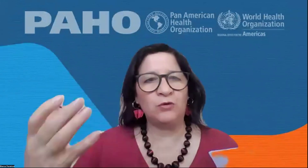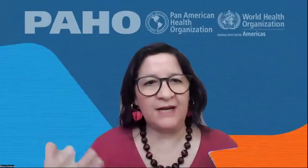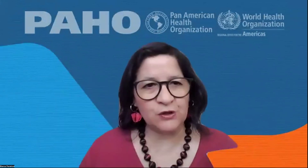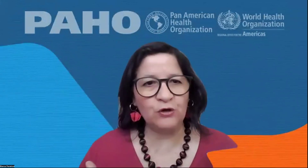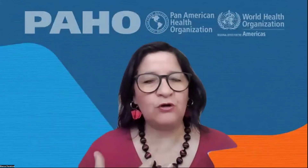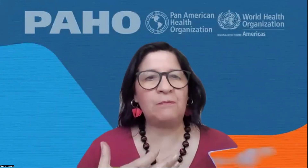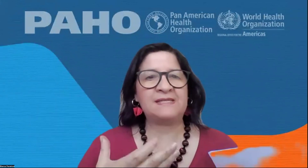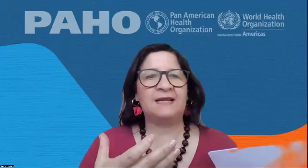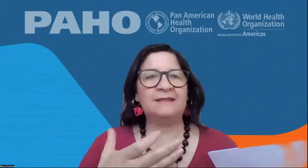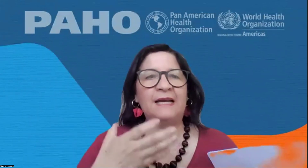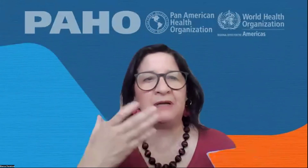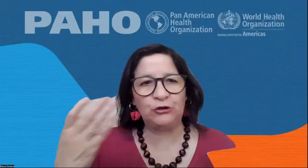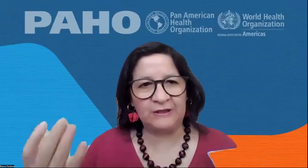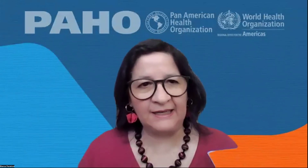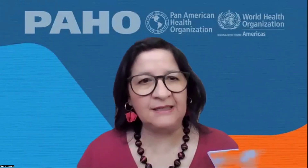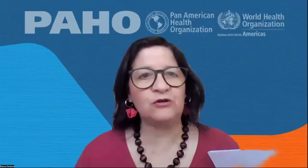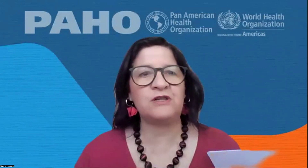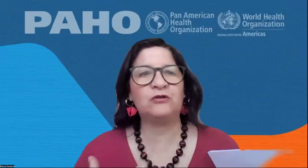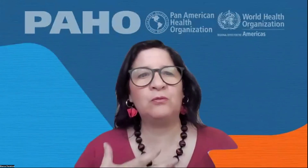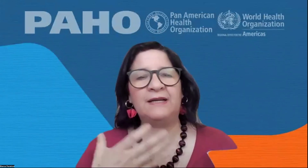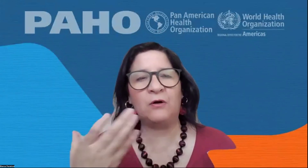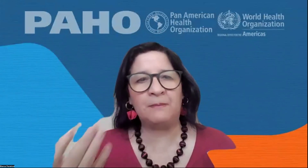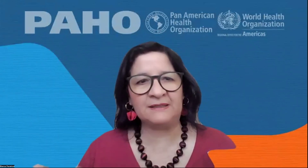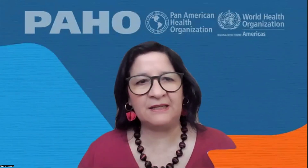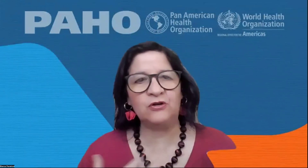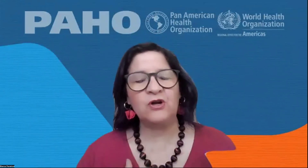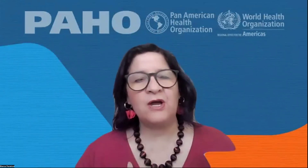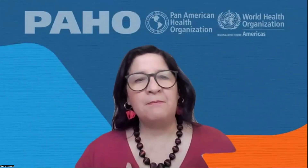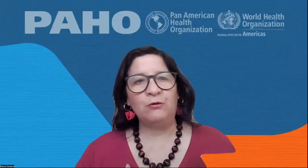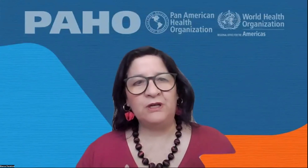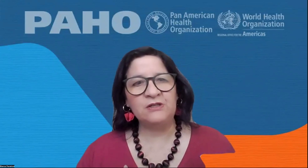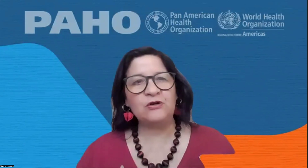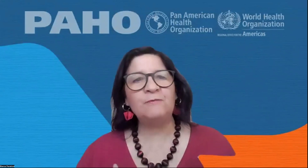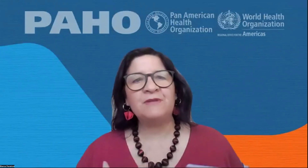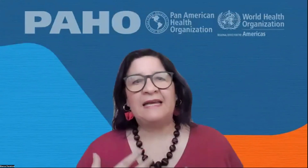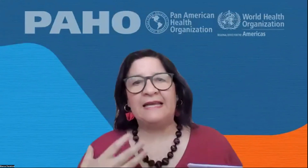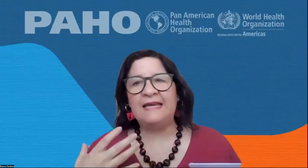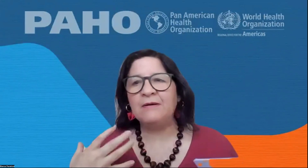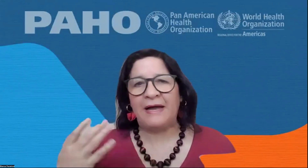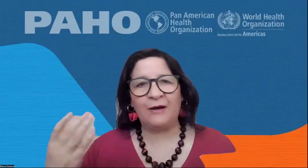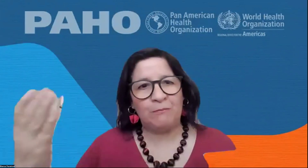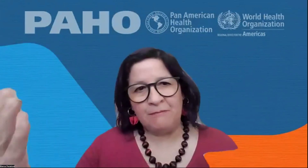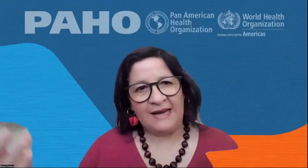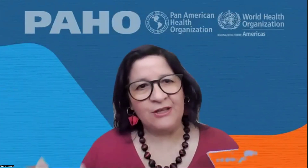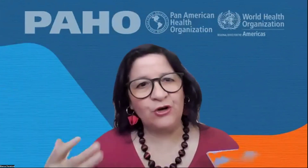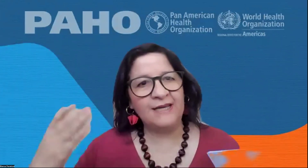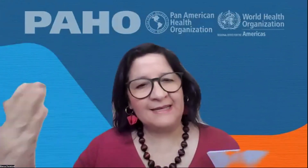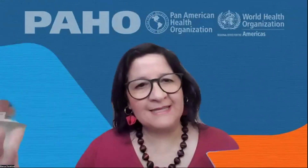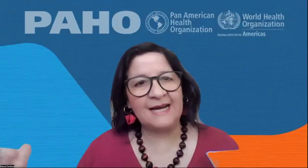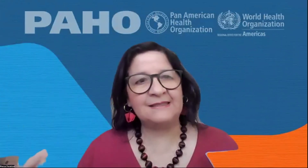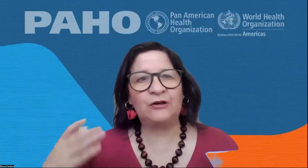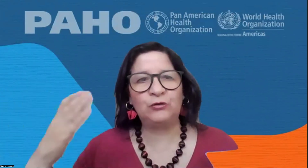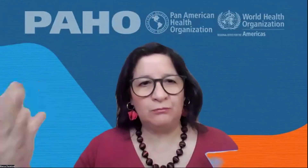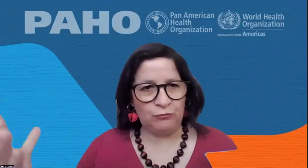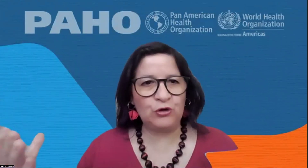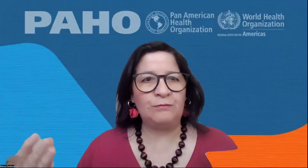con la comunicación con los parler des pacientes, elementos patients, de la técnicos, ¿cierto? Como el que communication ha avec les compartido patients. Nous parlons Mauricio. des éléments Y techniques comme ceux he que leído ahí en Mauricio a el